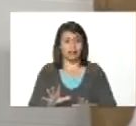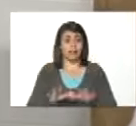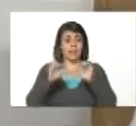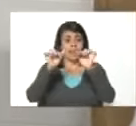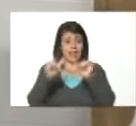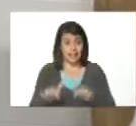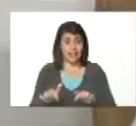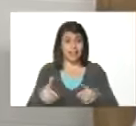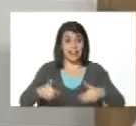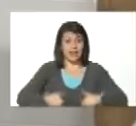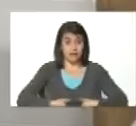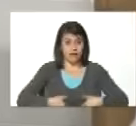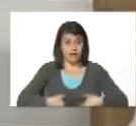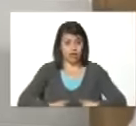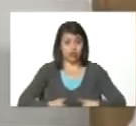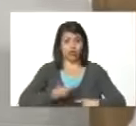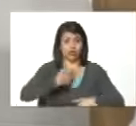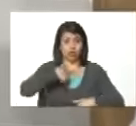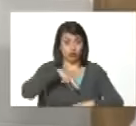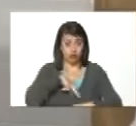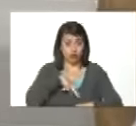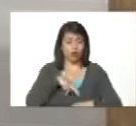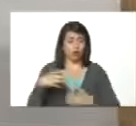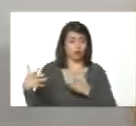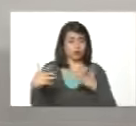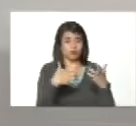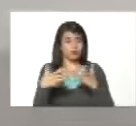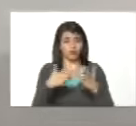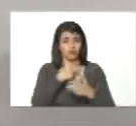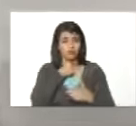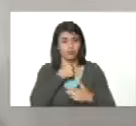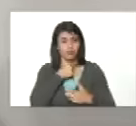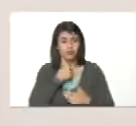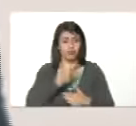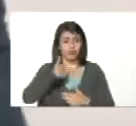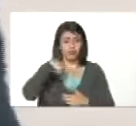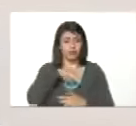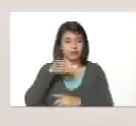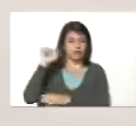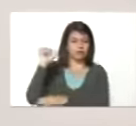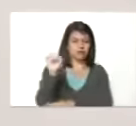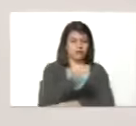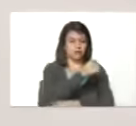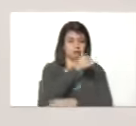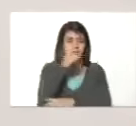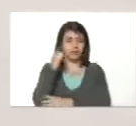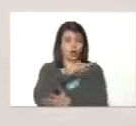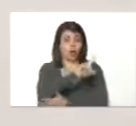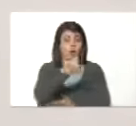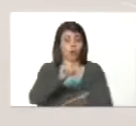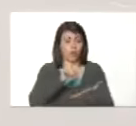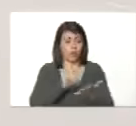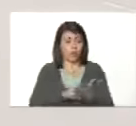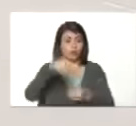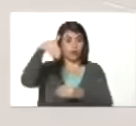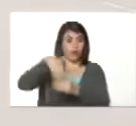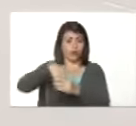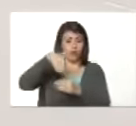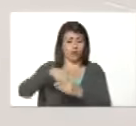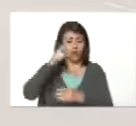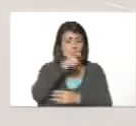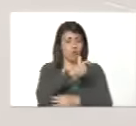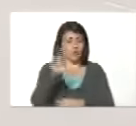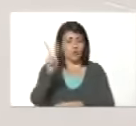Esta es la batalla que nos gusta. Esta es la batalla en la que vamos a derrotar directamente con los votos del pueblo